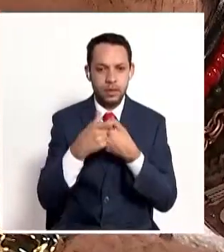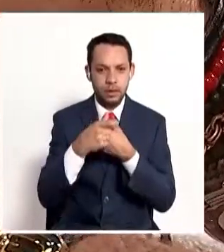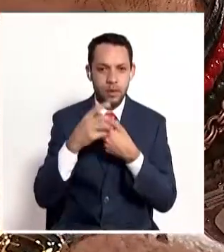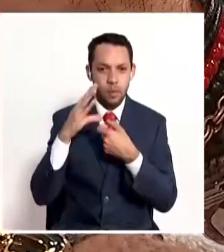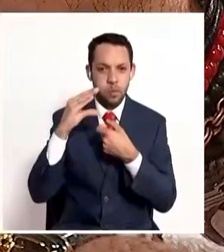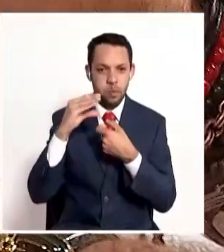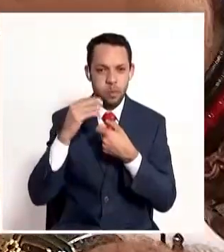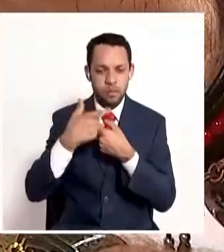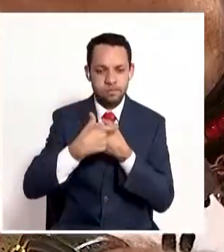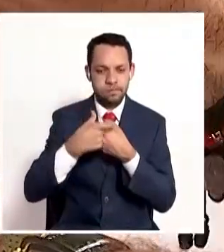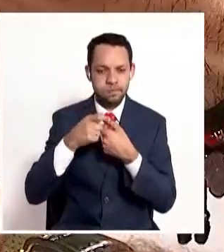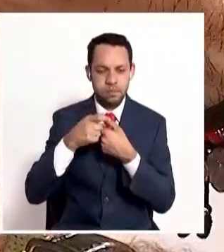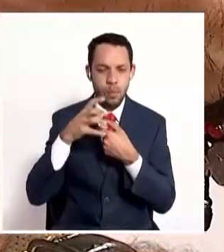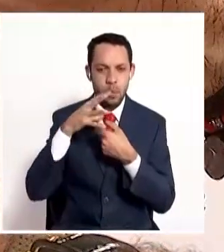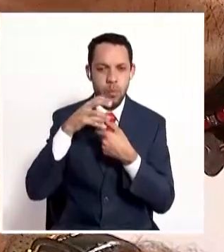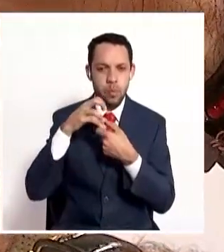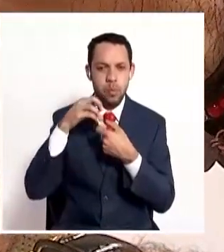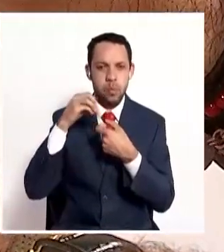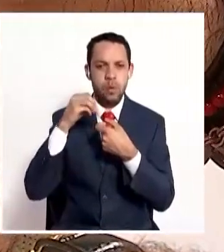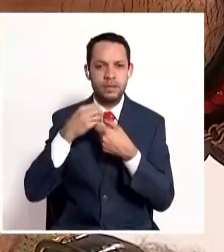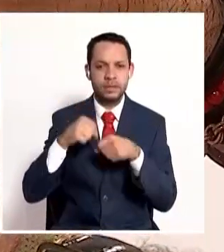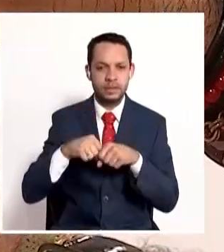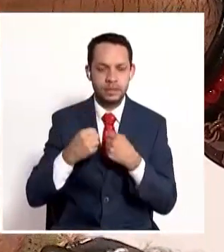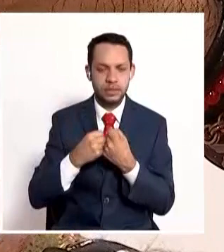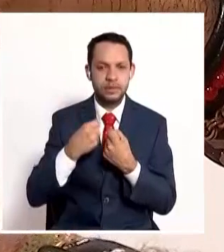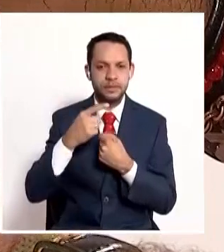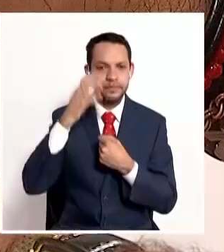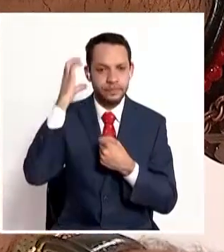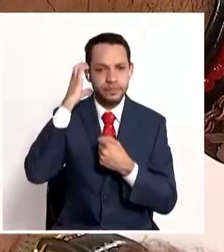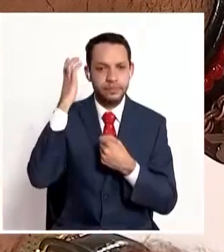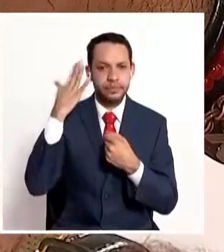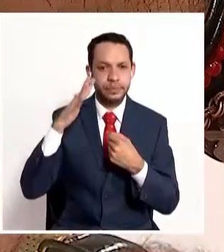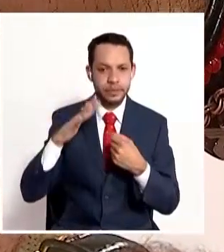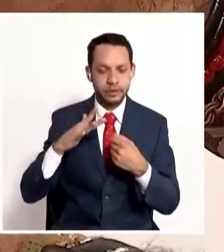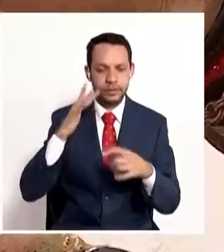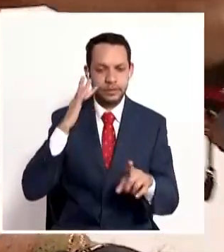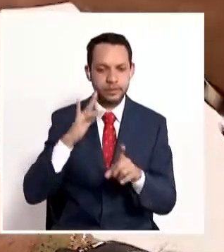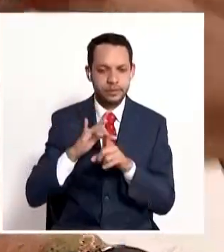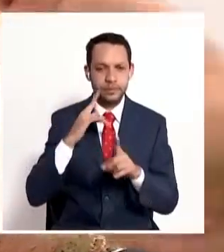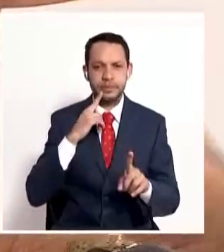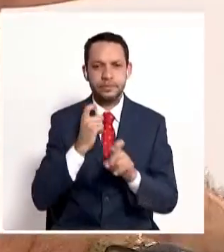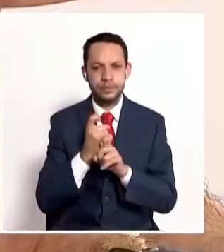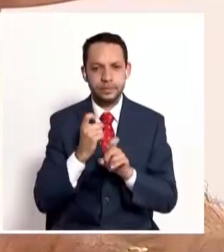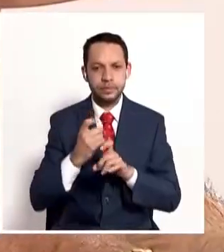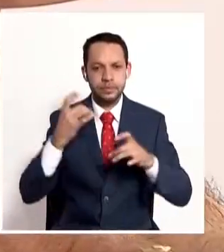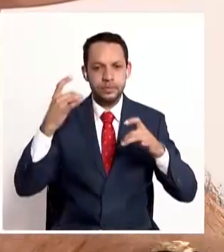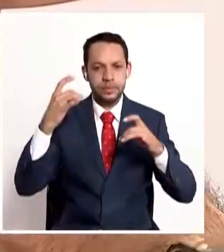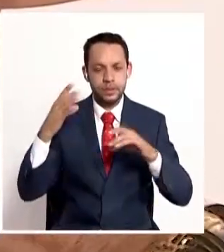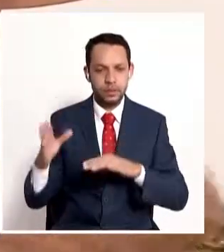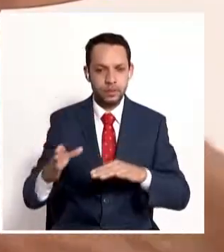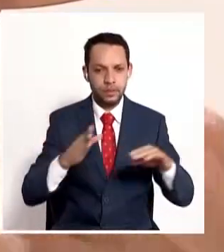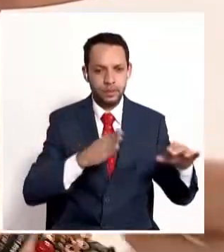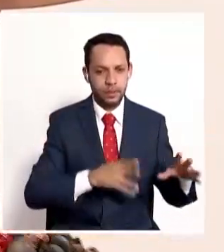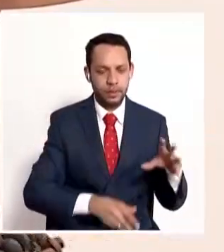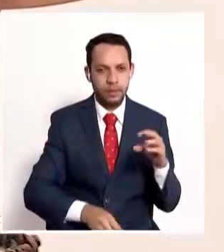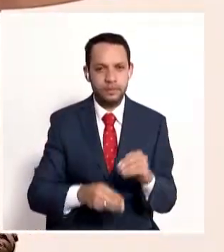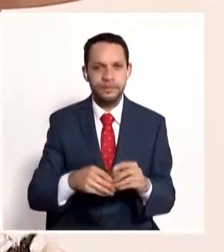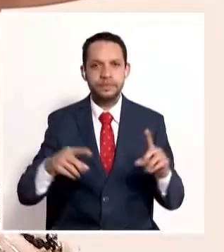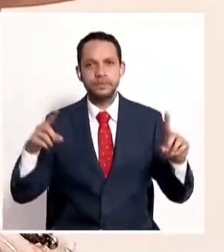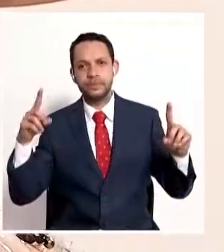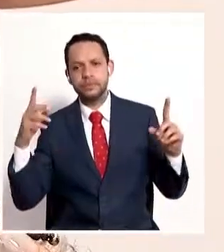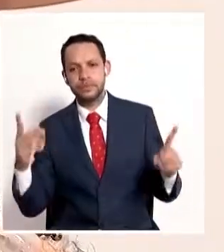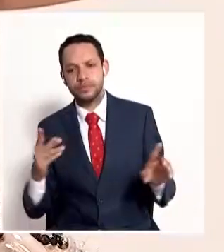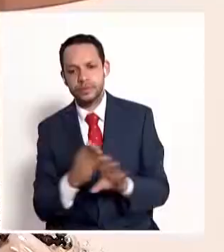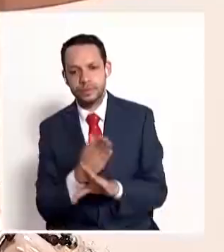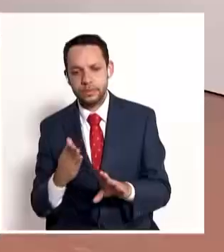y entonces este nervio que ha comprimido y queda con una cantidad de dolores hablando de esta parte de dolor es de particular